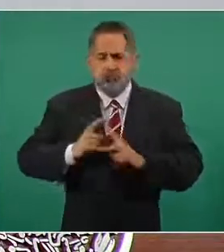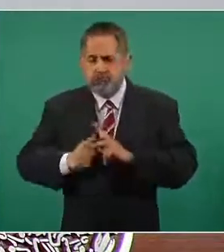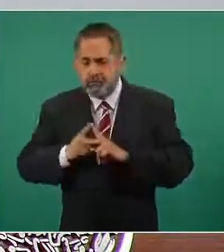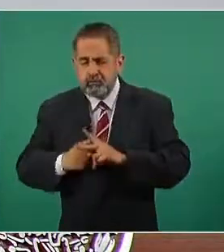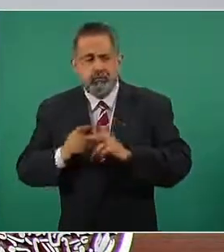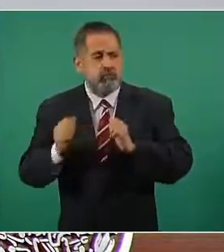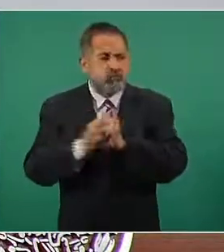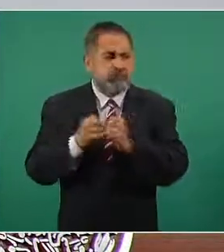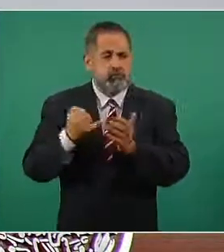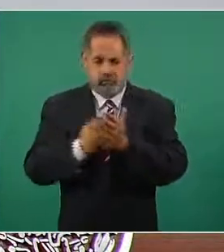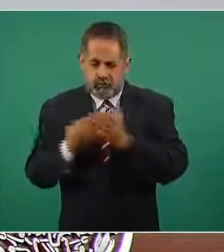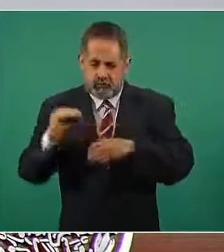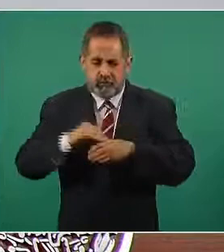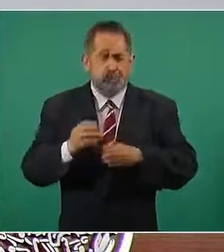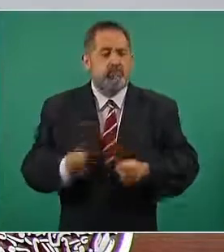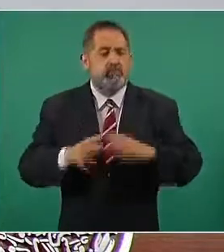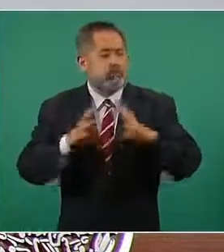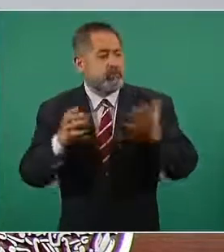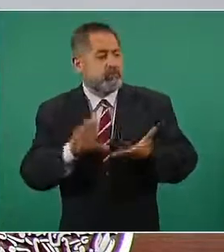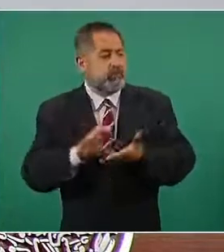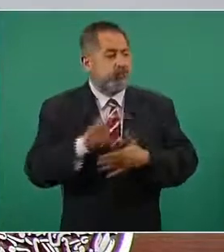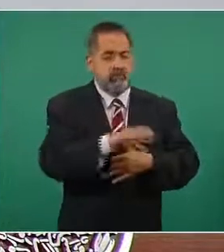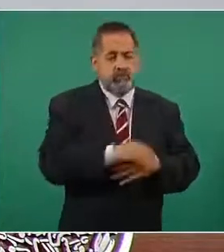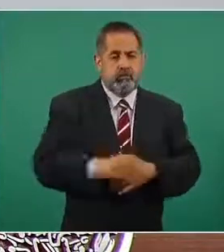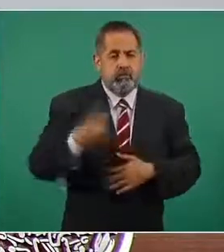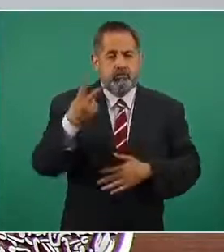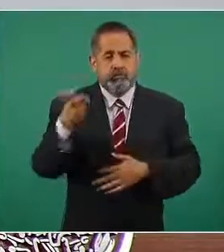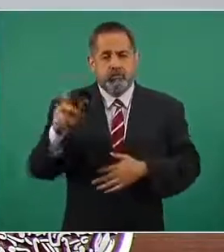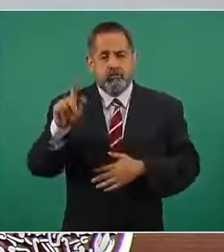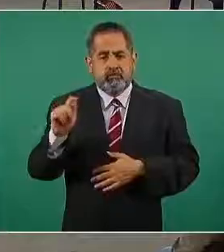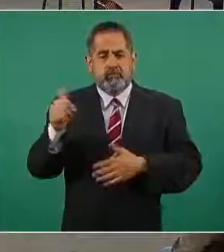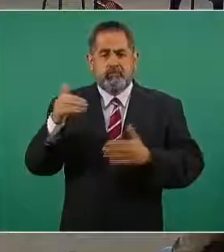e impuestos es de